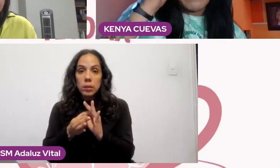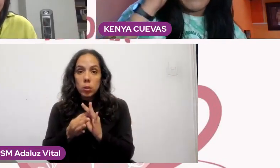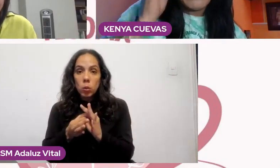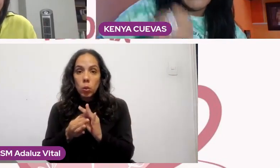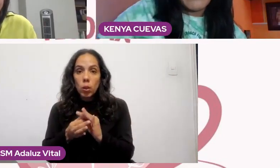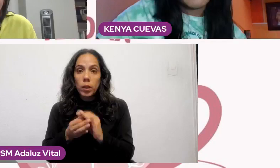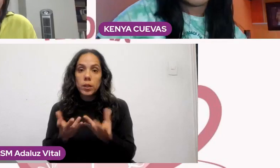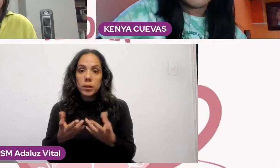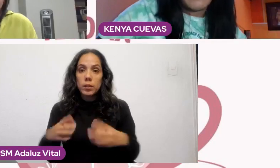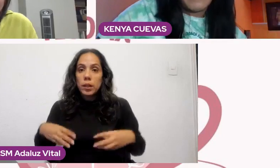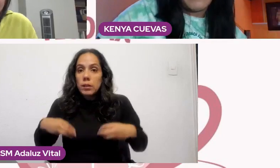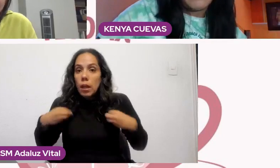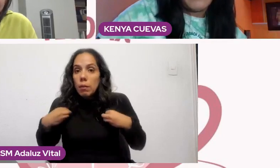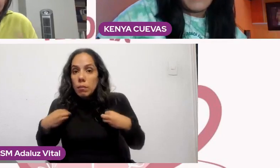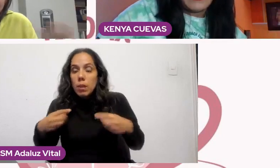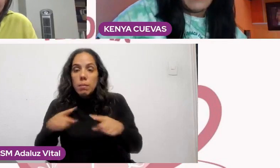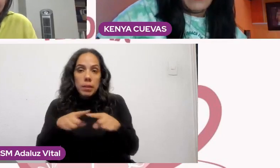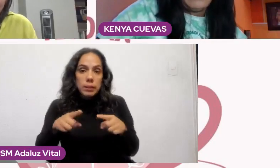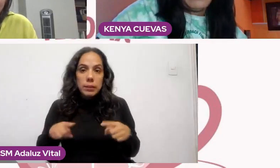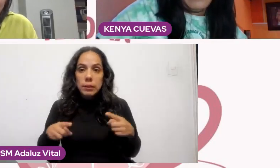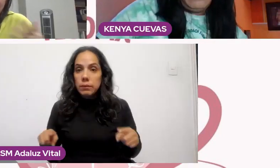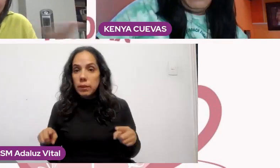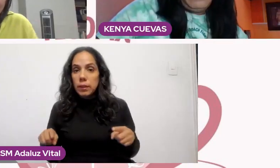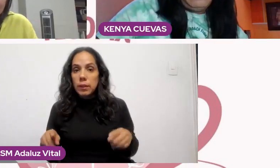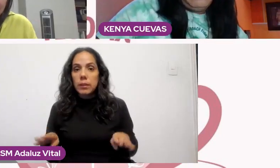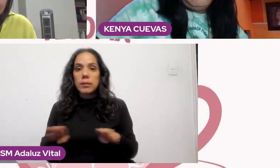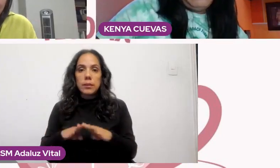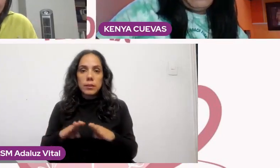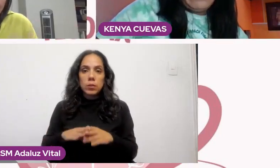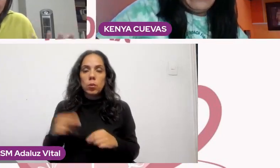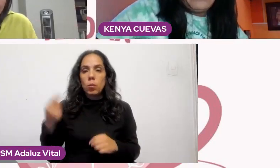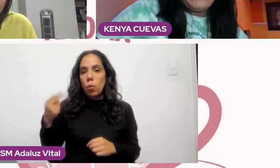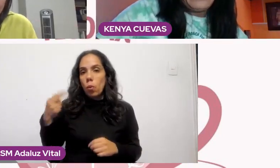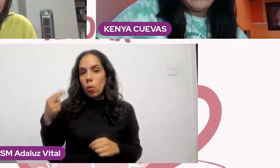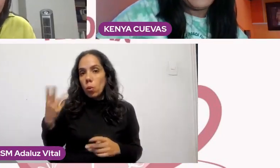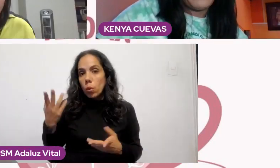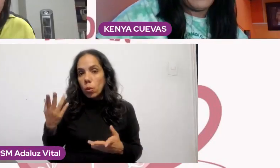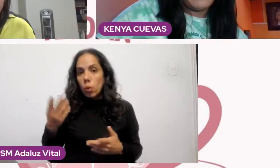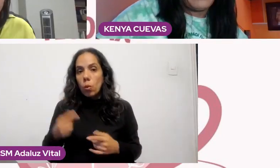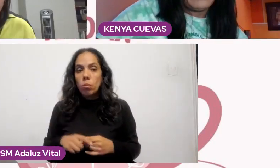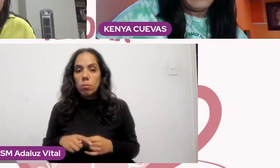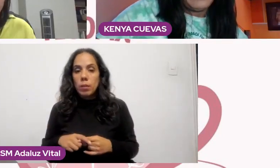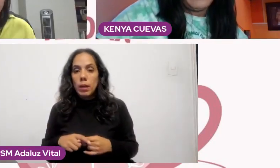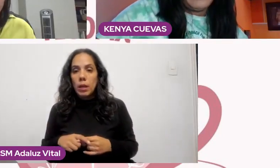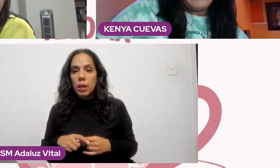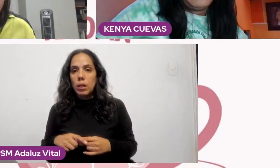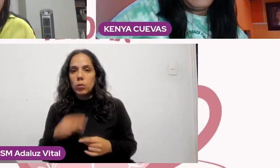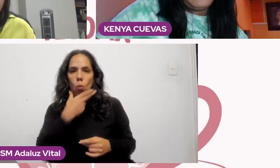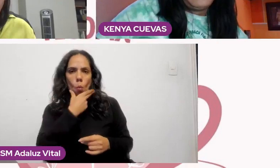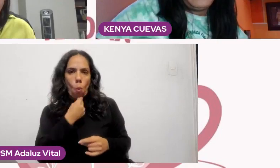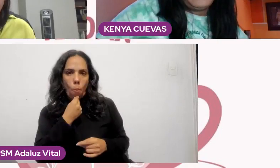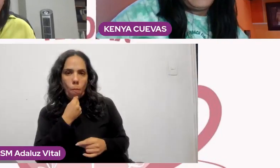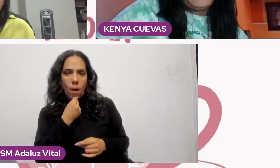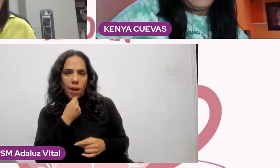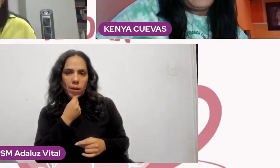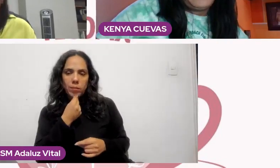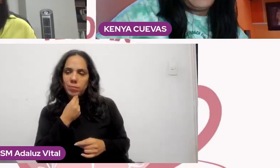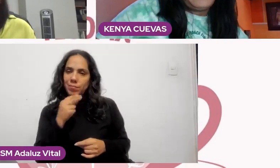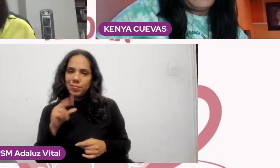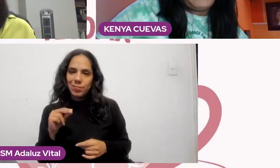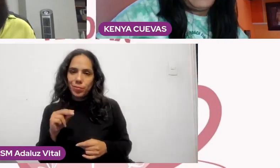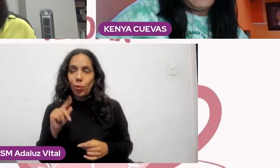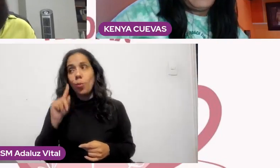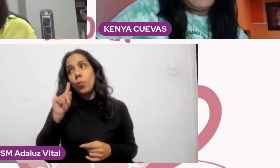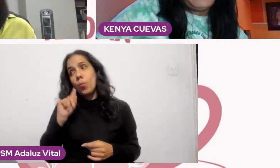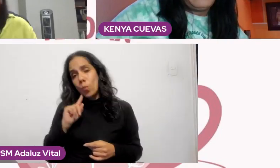avisabas y no nombraban, o los nombraban en masculino y a fin de cuentas, pues no era lo que, ¿no? Lo que tus